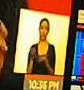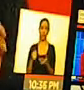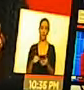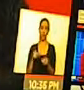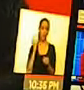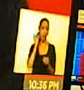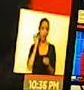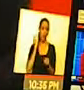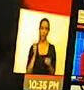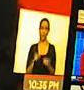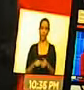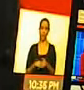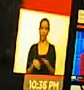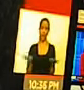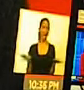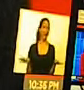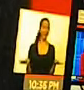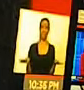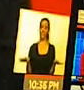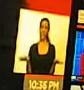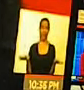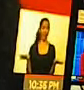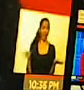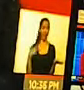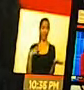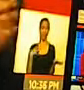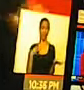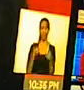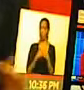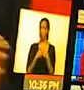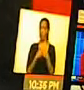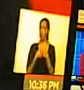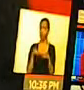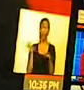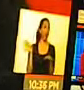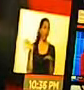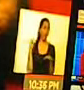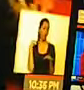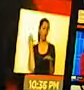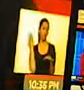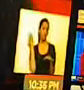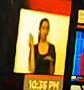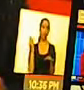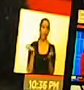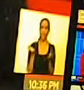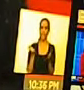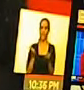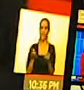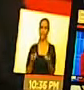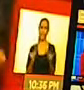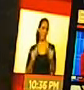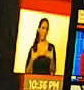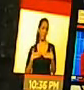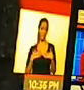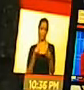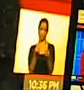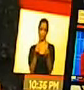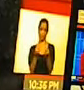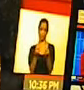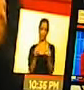bueno, que, ay, yo tengo el novio, el crush, que bueno, que les satisface sus necesidades económicas, pero de ahí no